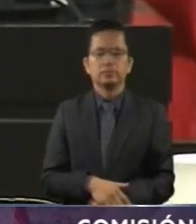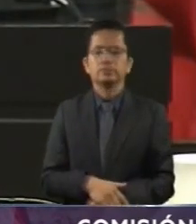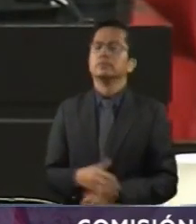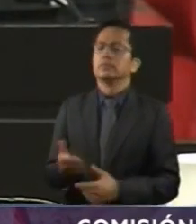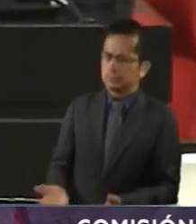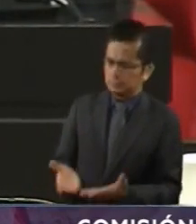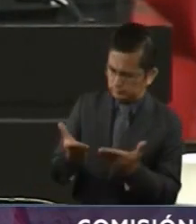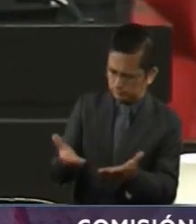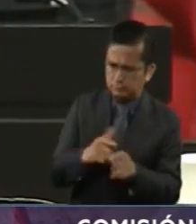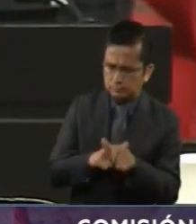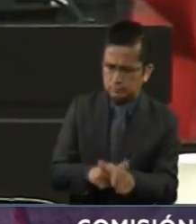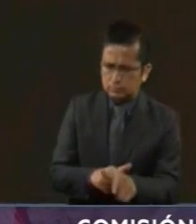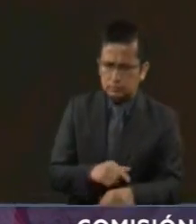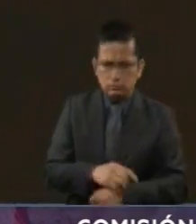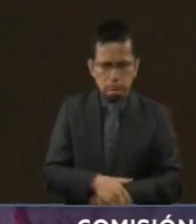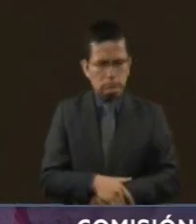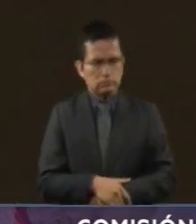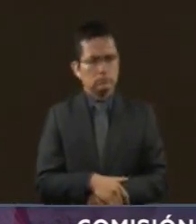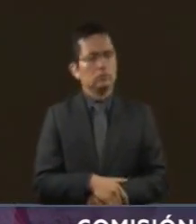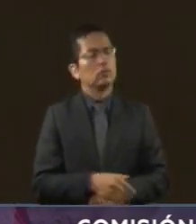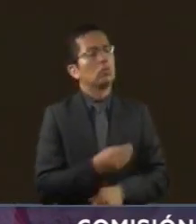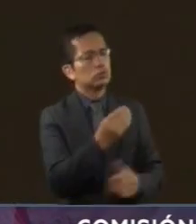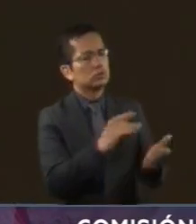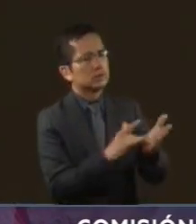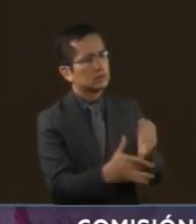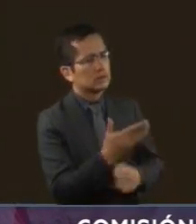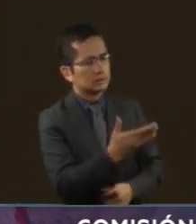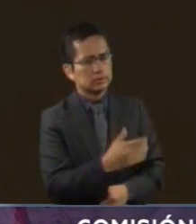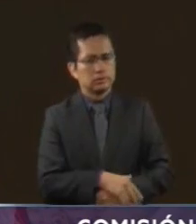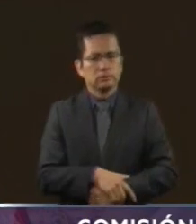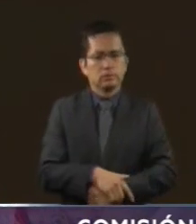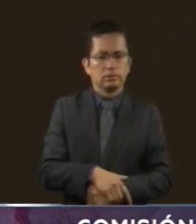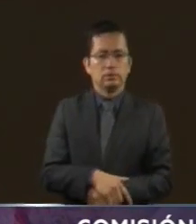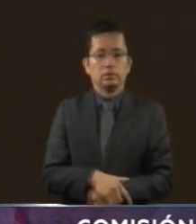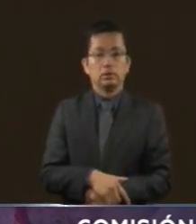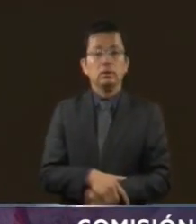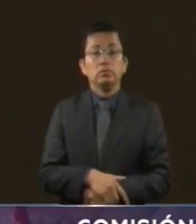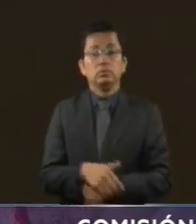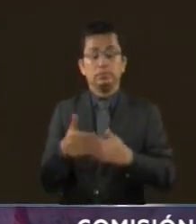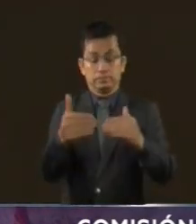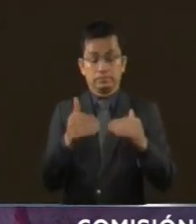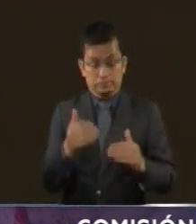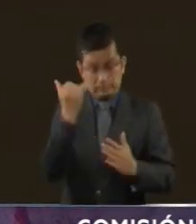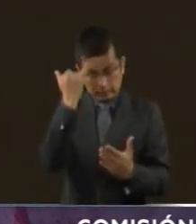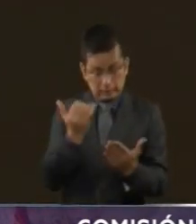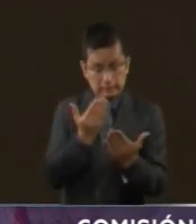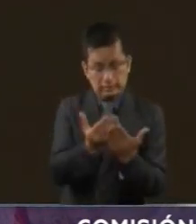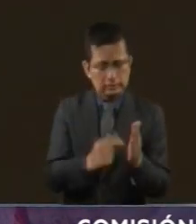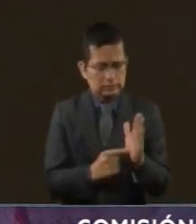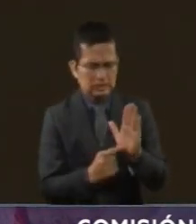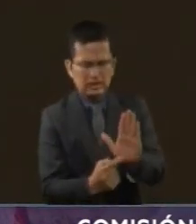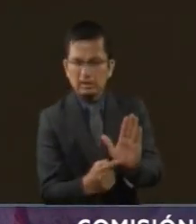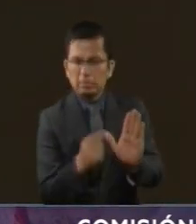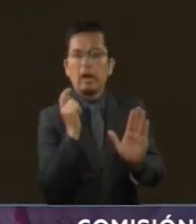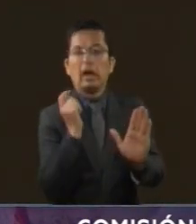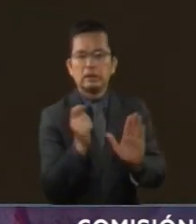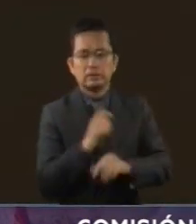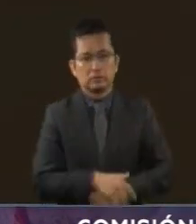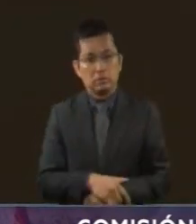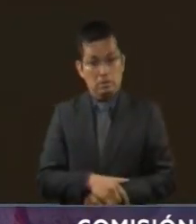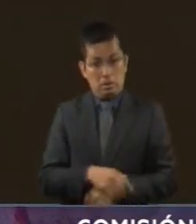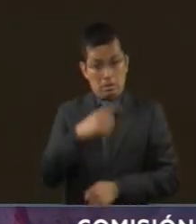Muchas gracias. Esta es una iniciativa con proyecto de decreto por el que se reforman,